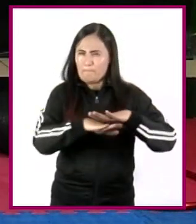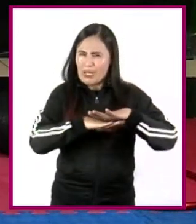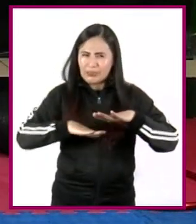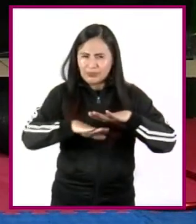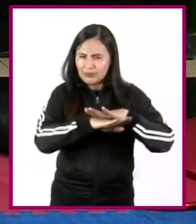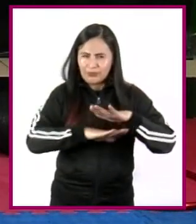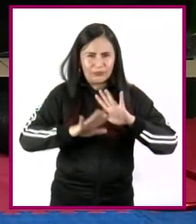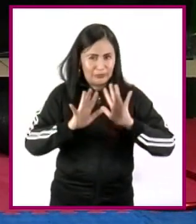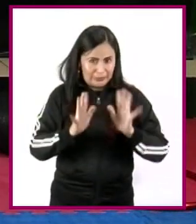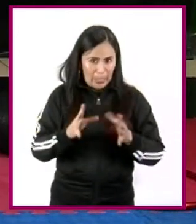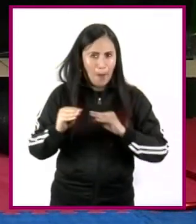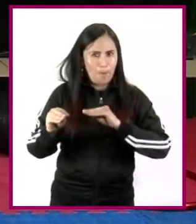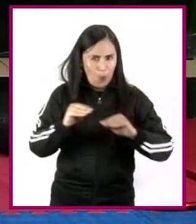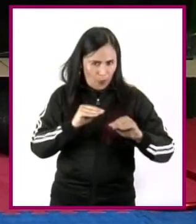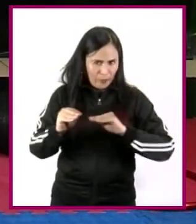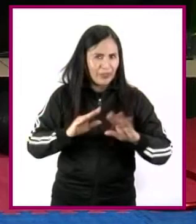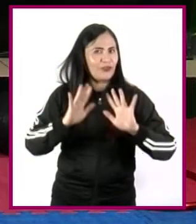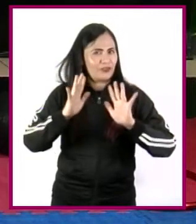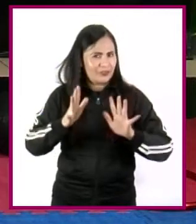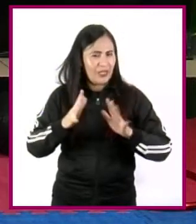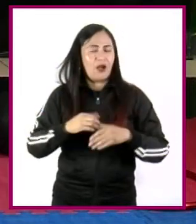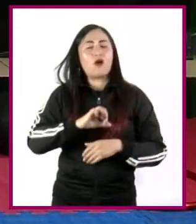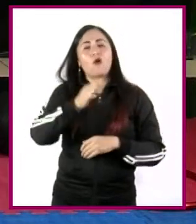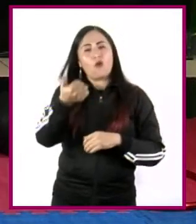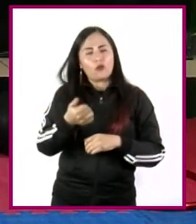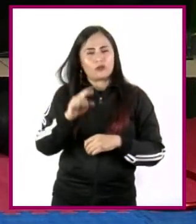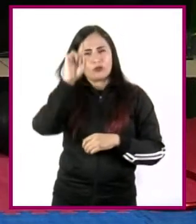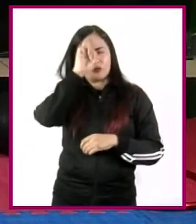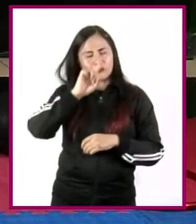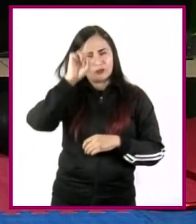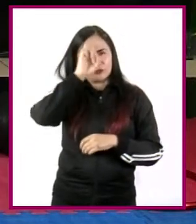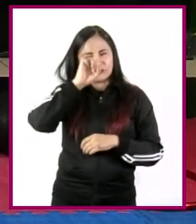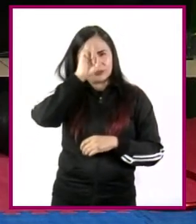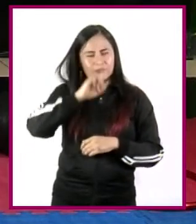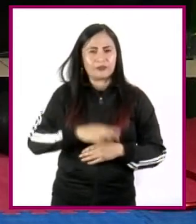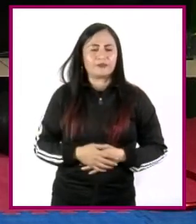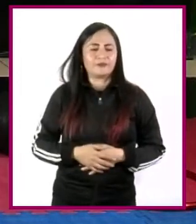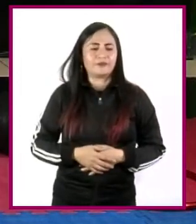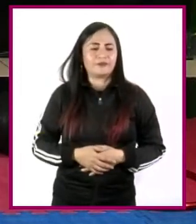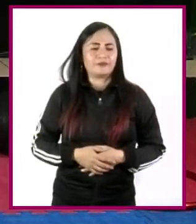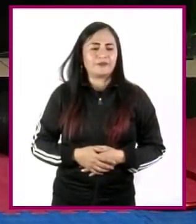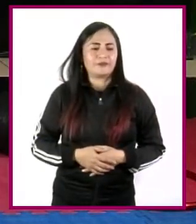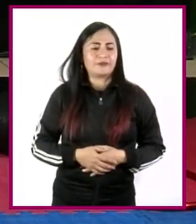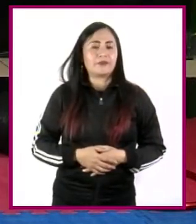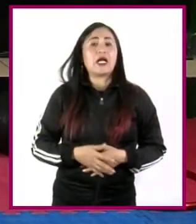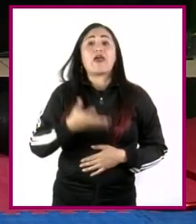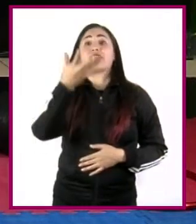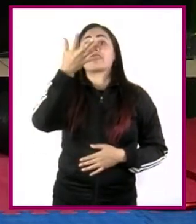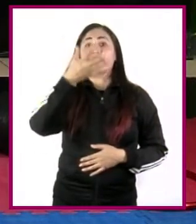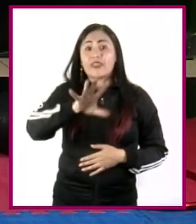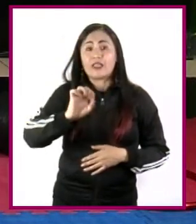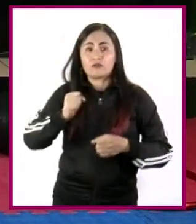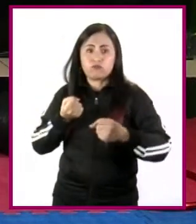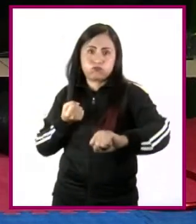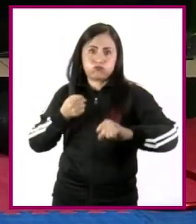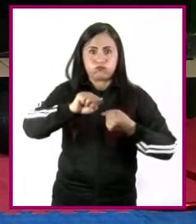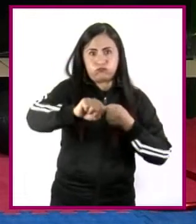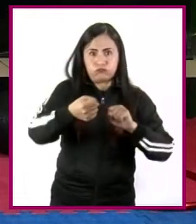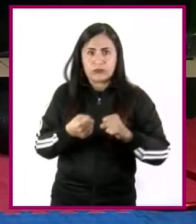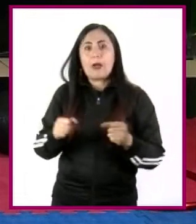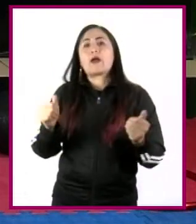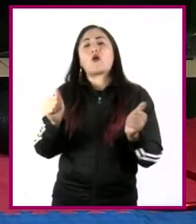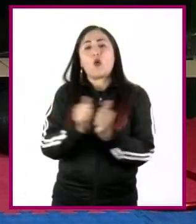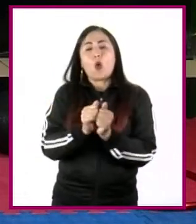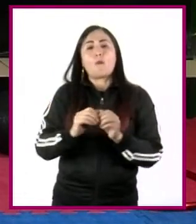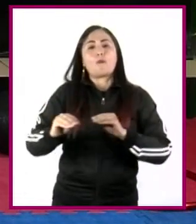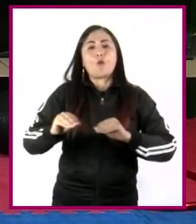movimiento. Ahora, siguiente recomendación, voy a tirar 10 golpes y me voy a mover.